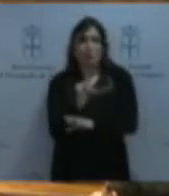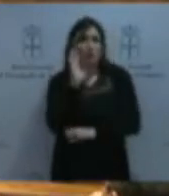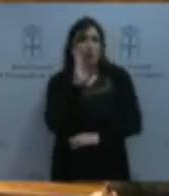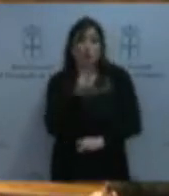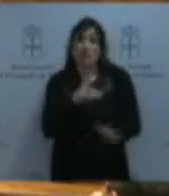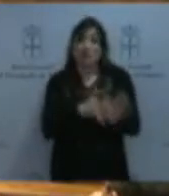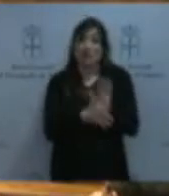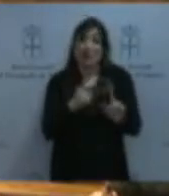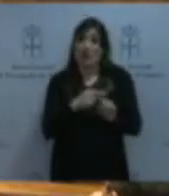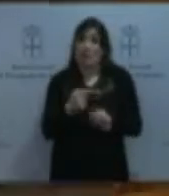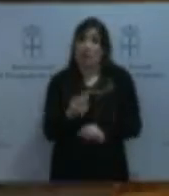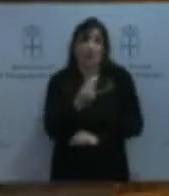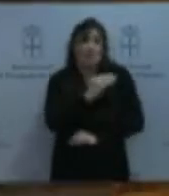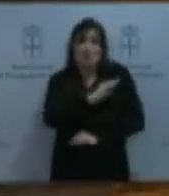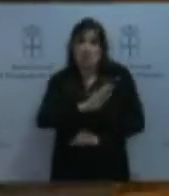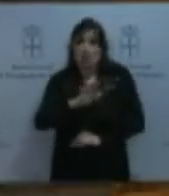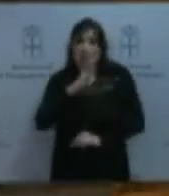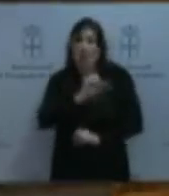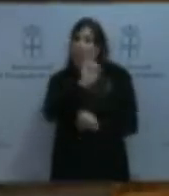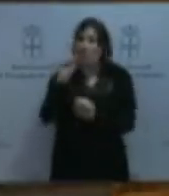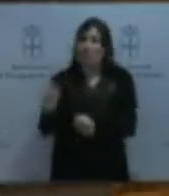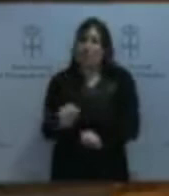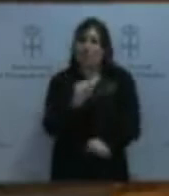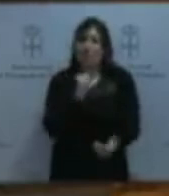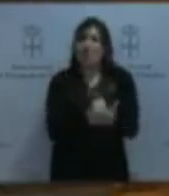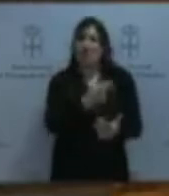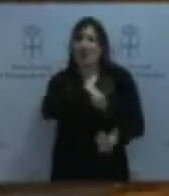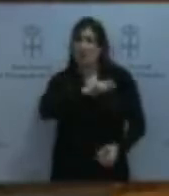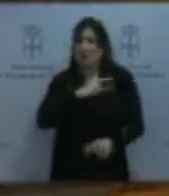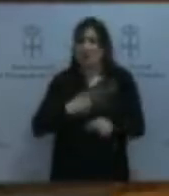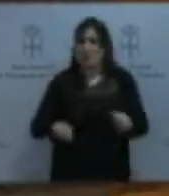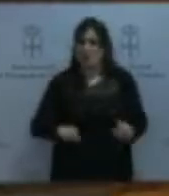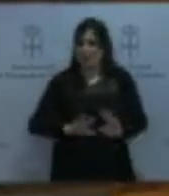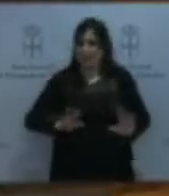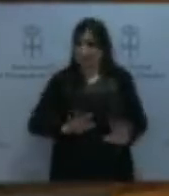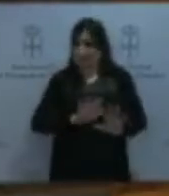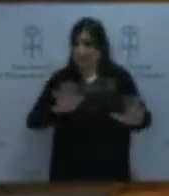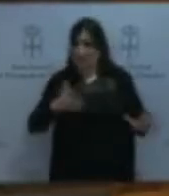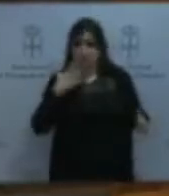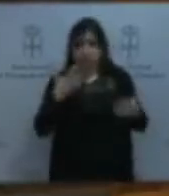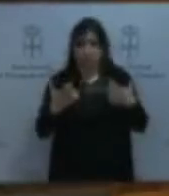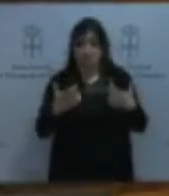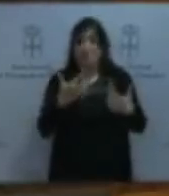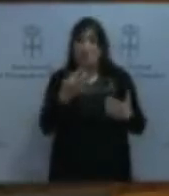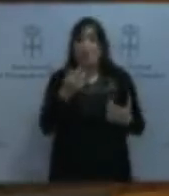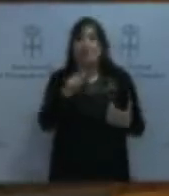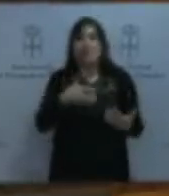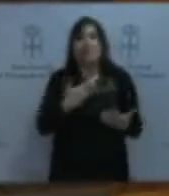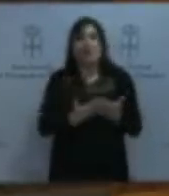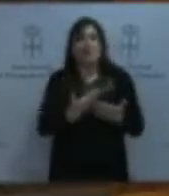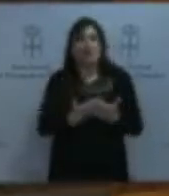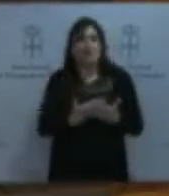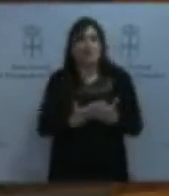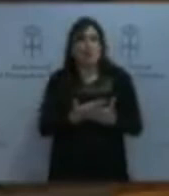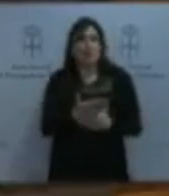España completamente diferente. Se ha demostrado además que se va a llegar tan lejos como quiere la ciudadanía. Ha sido resultado de